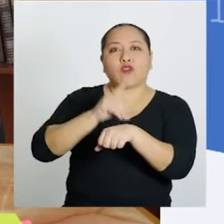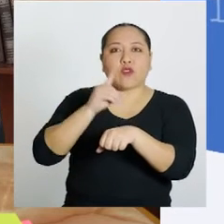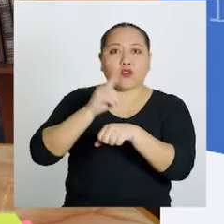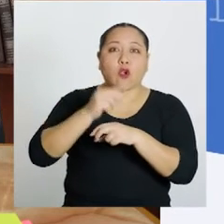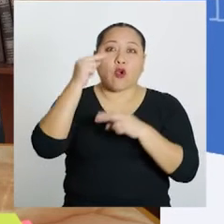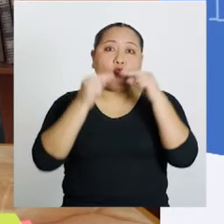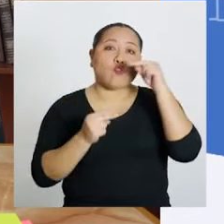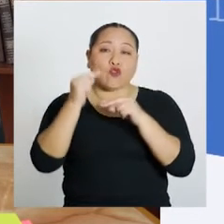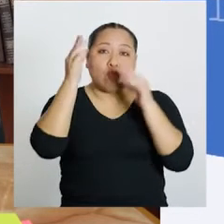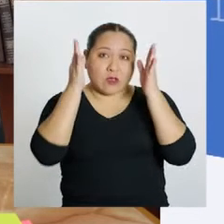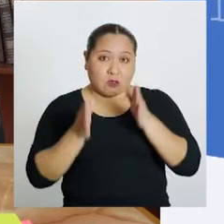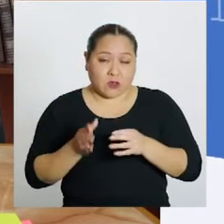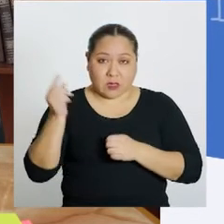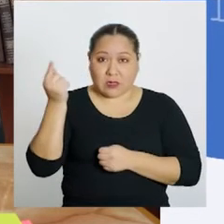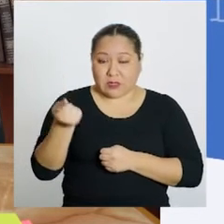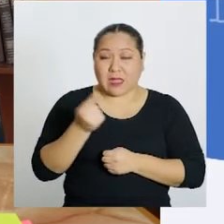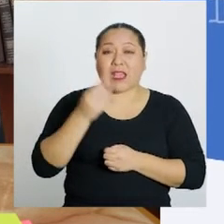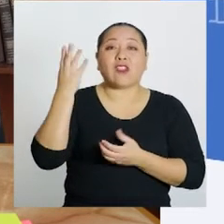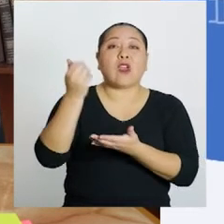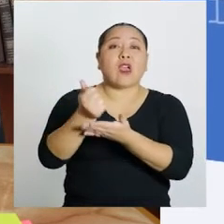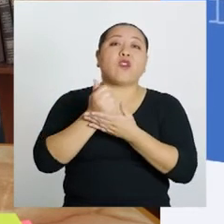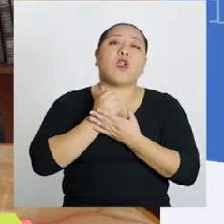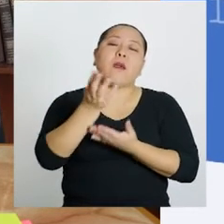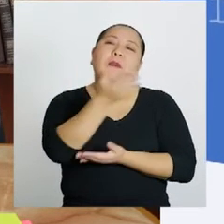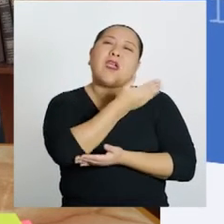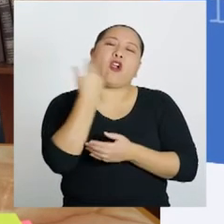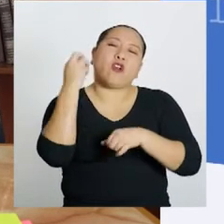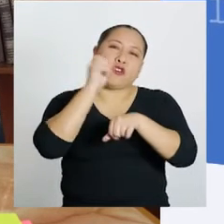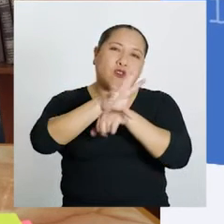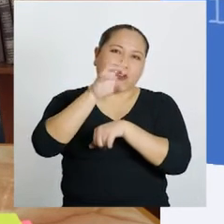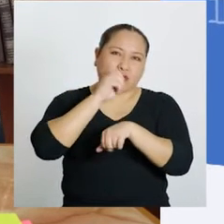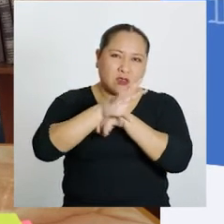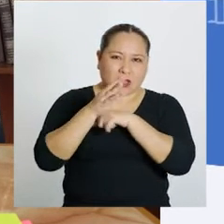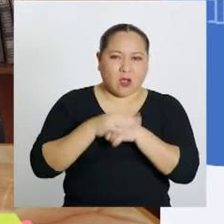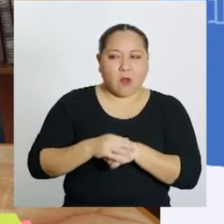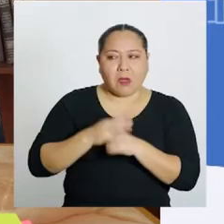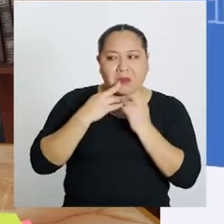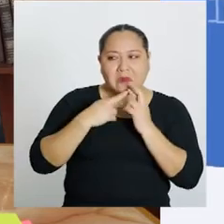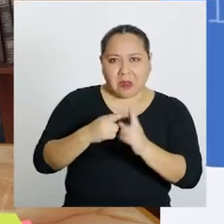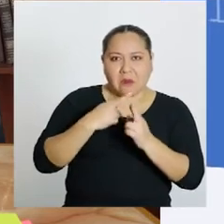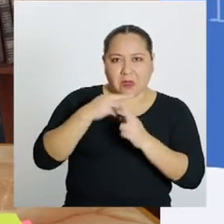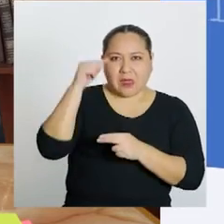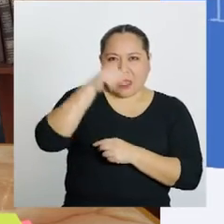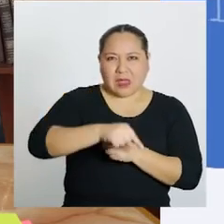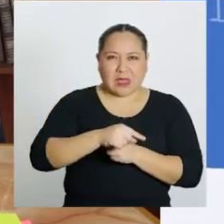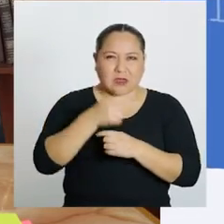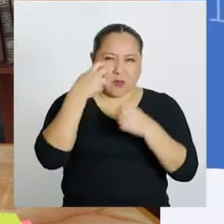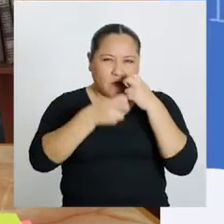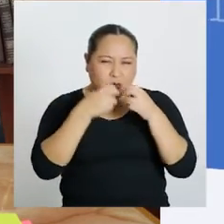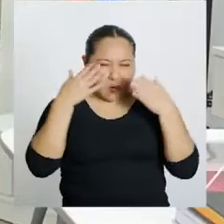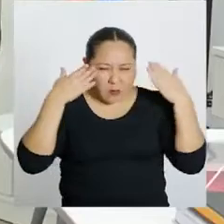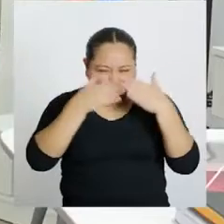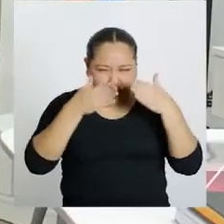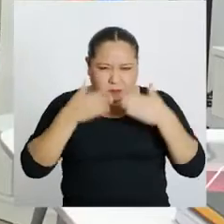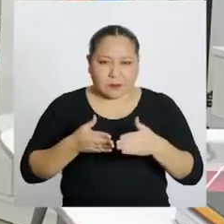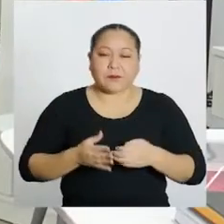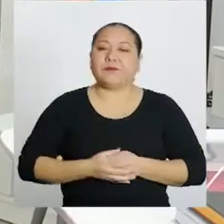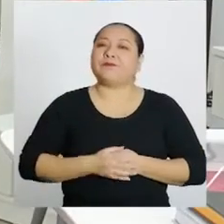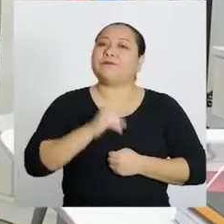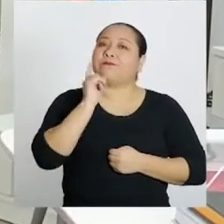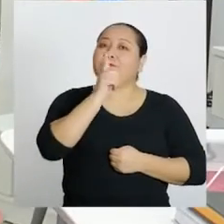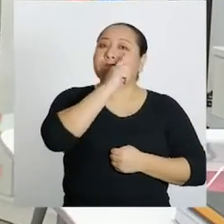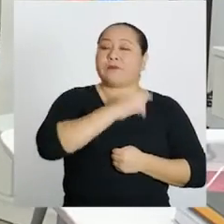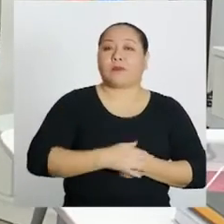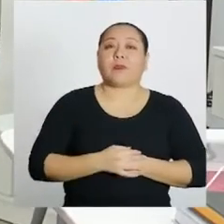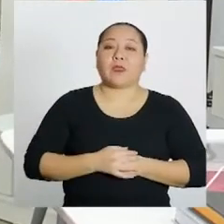o nutricionista, pues nos podrá dar mejores consejos para responder a nuestras situaciones específicas. Mientras